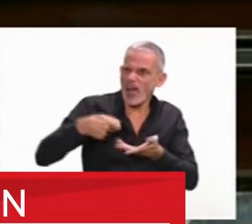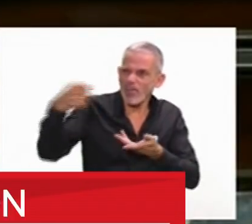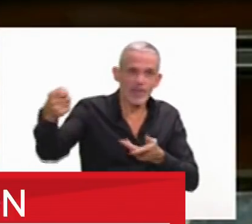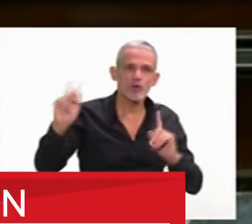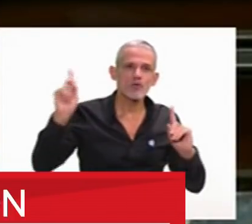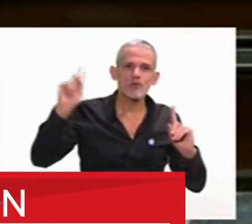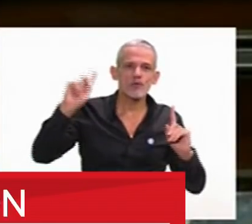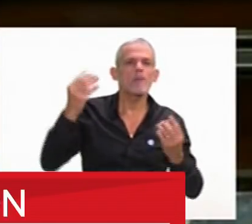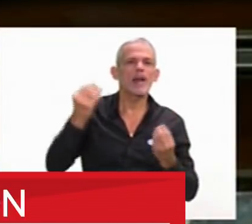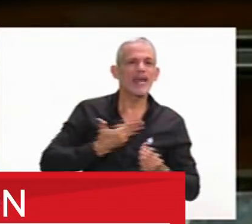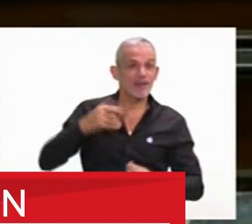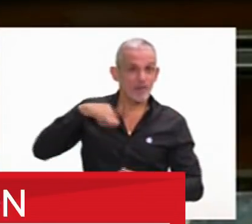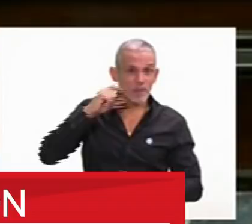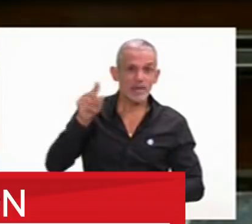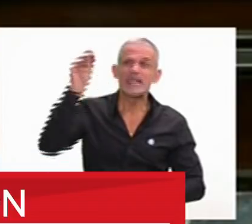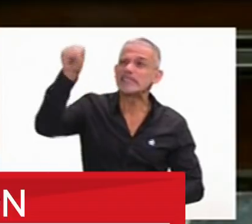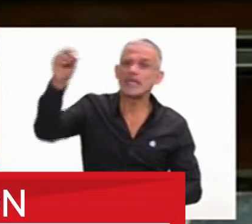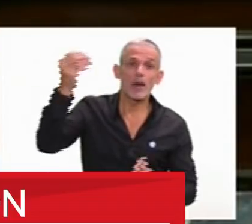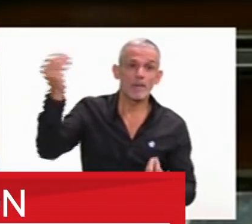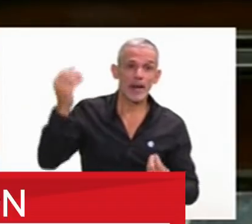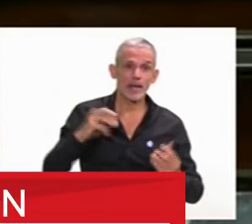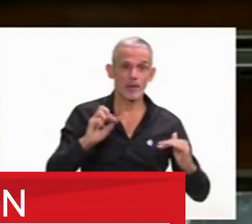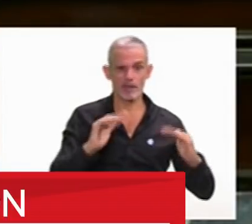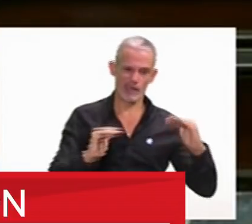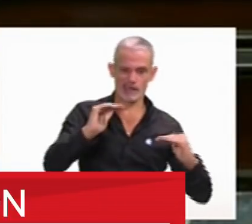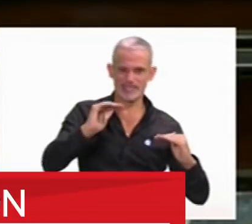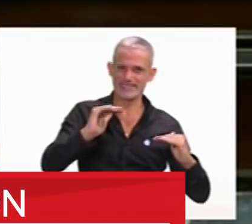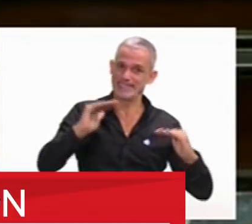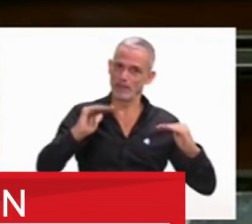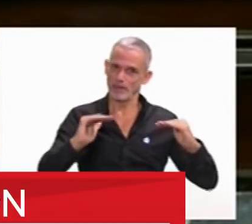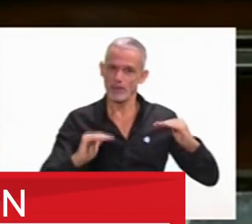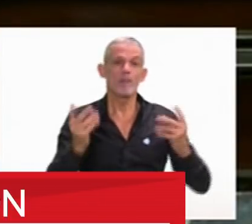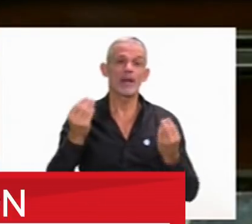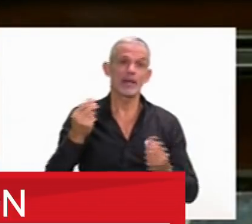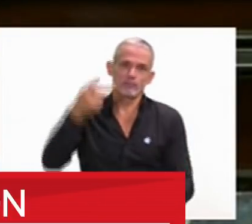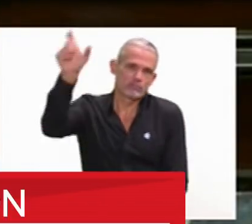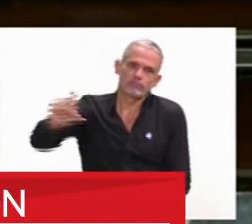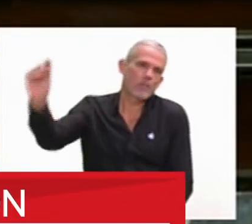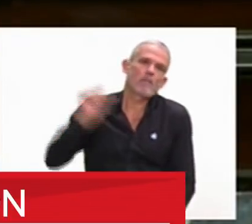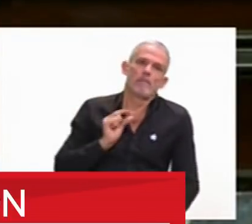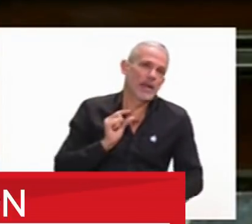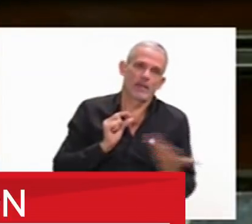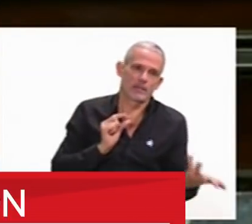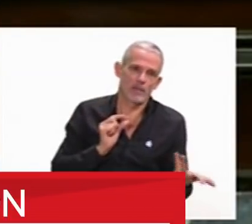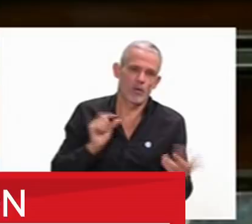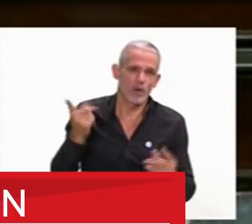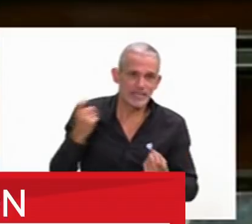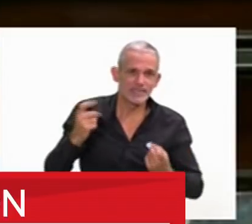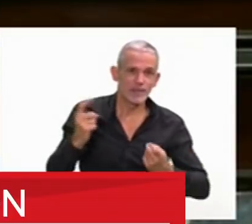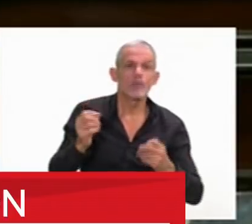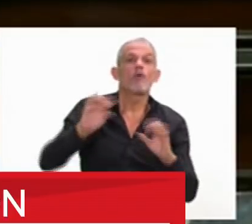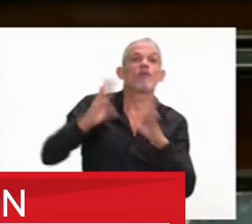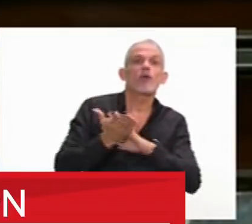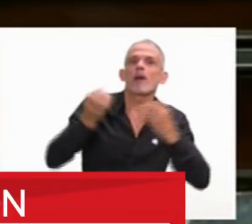para conseguir reducir nuestra volatilidad a través de un prestamista que con mejores